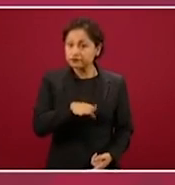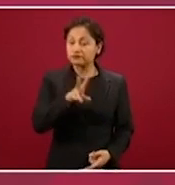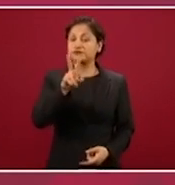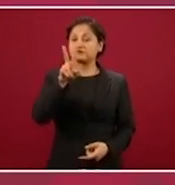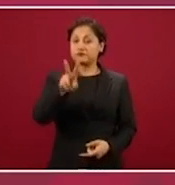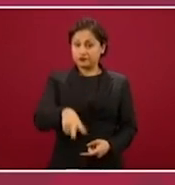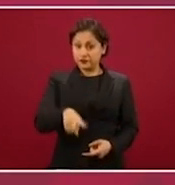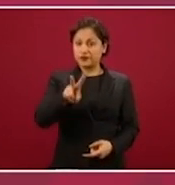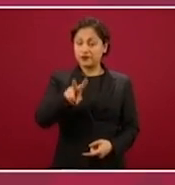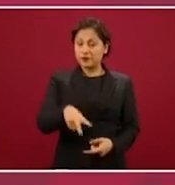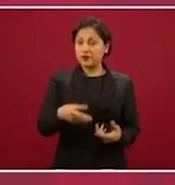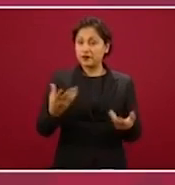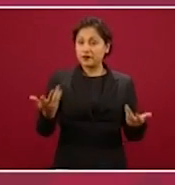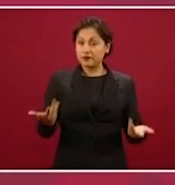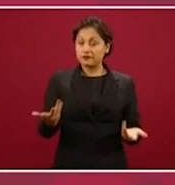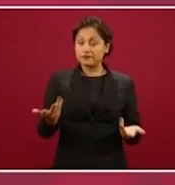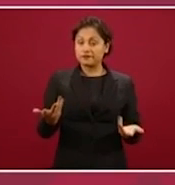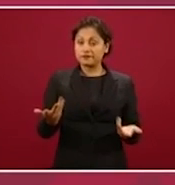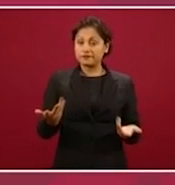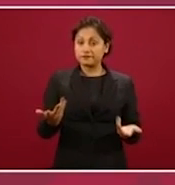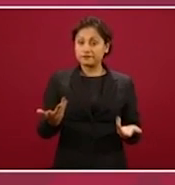El que se pasa,